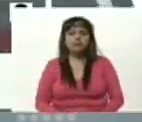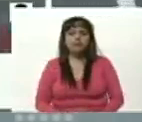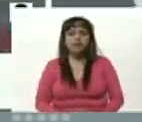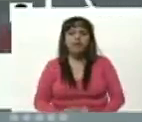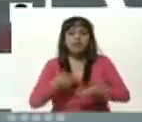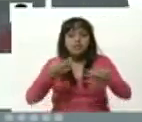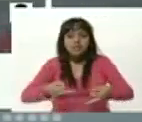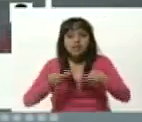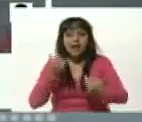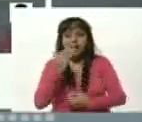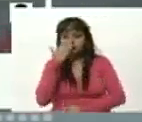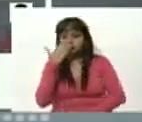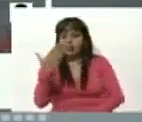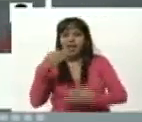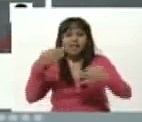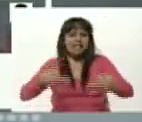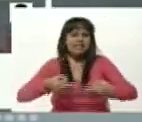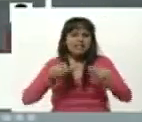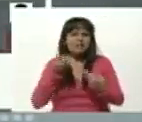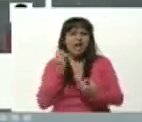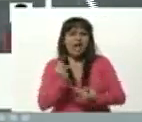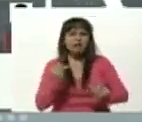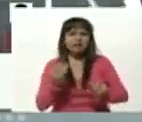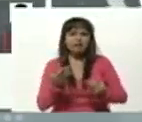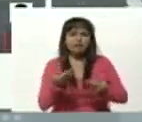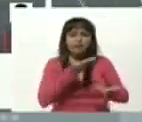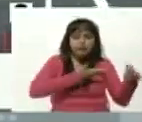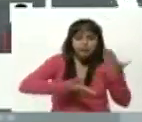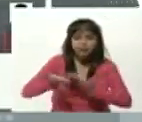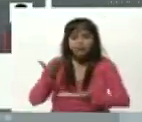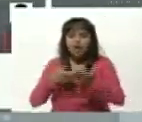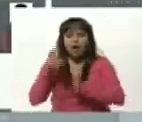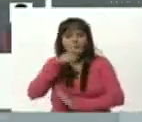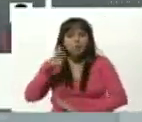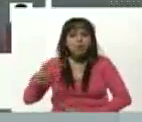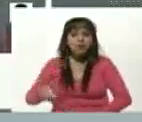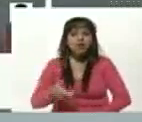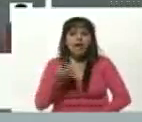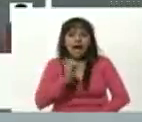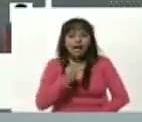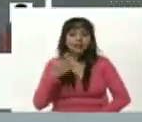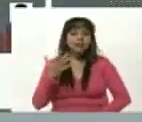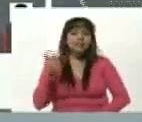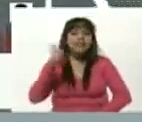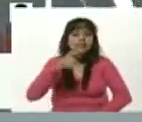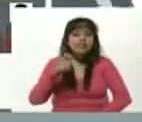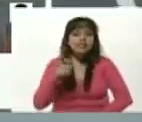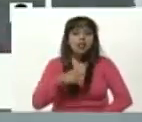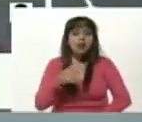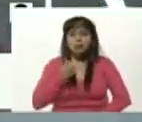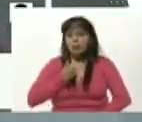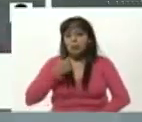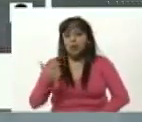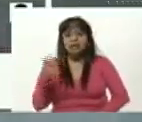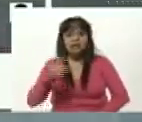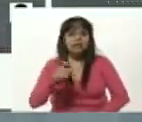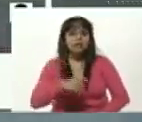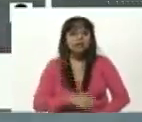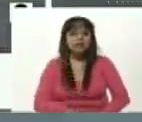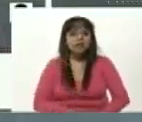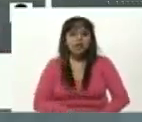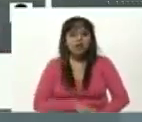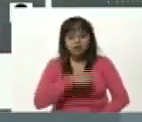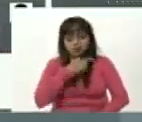la cara y siempre hemos estado con todo nuestro pueblo cada vez que lo necesitado y cada vez que lo necesite. Por eso es que usted